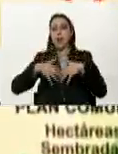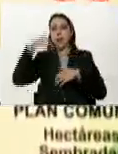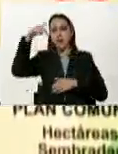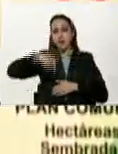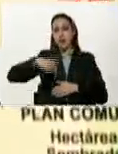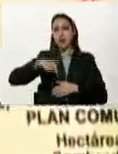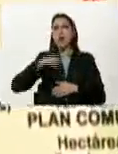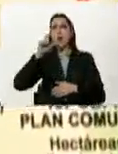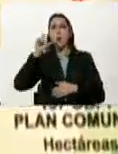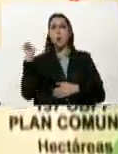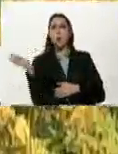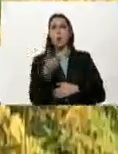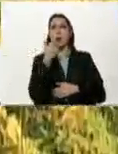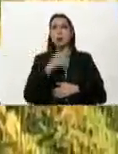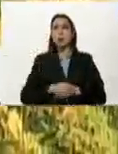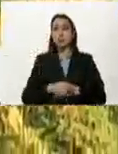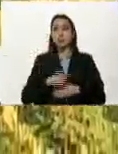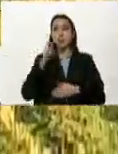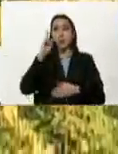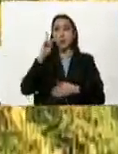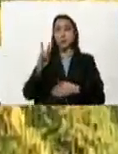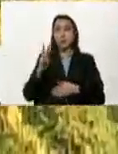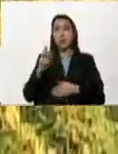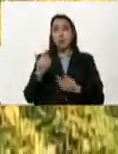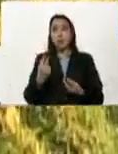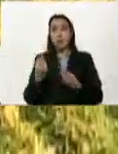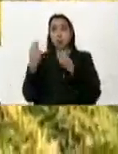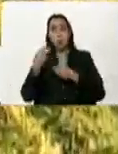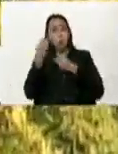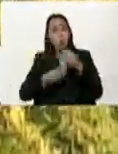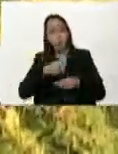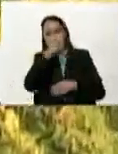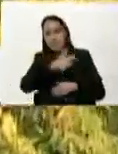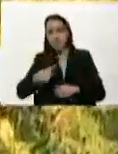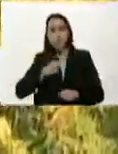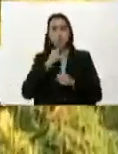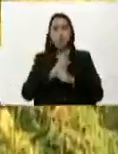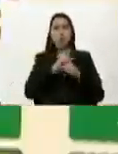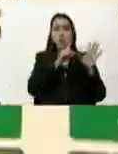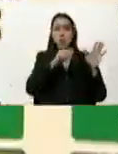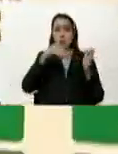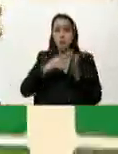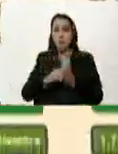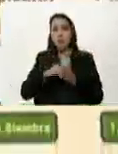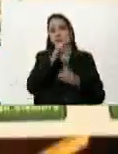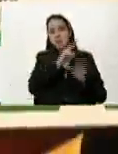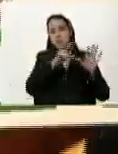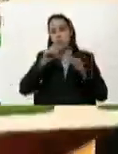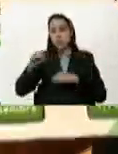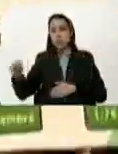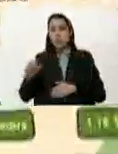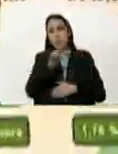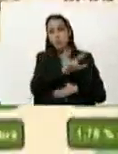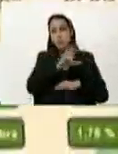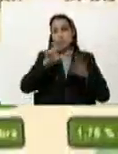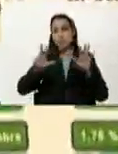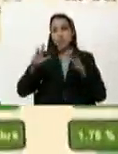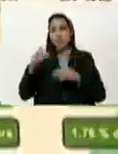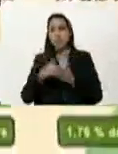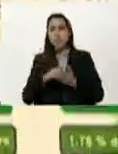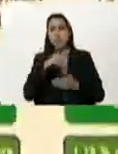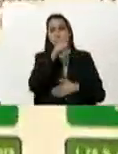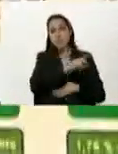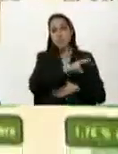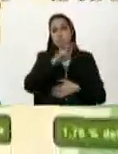aquí nosotros podemos ver como los campesinos más de 6 mil 700 campesinos 36 mil 700 a